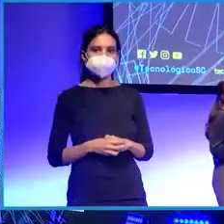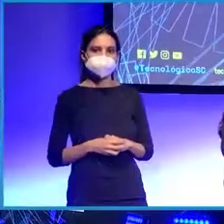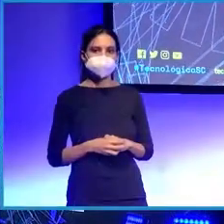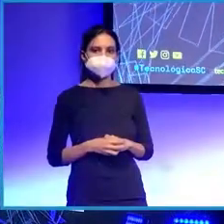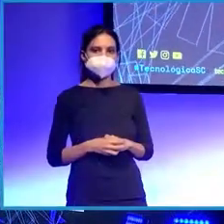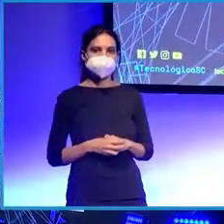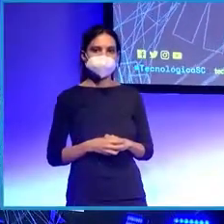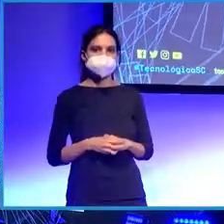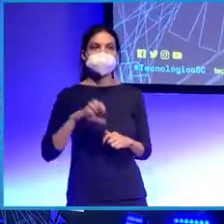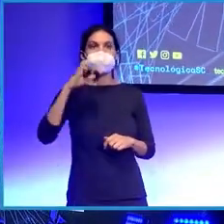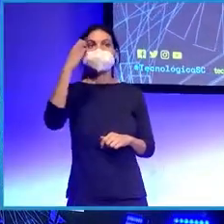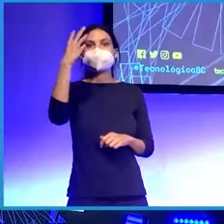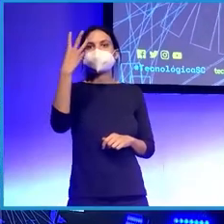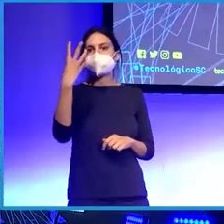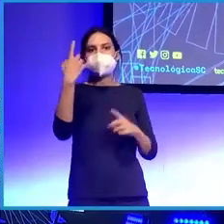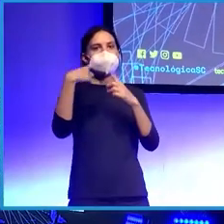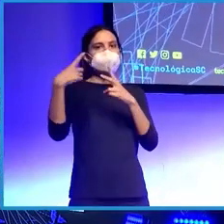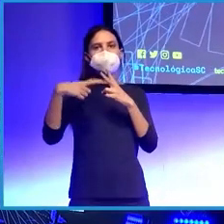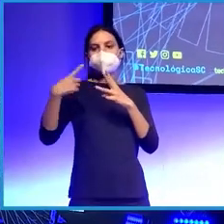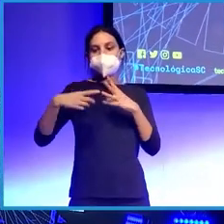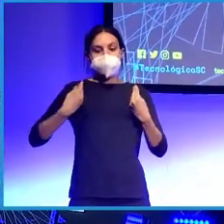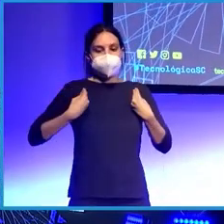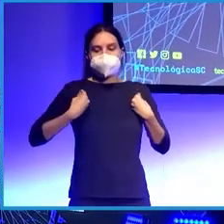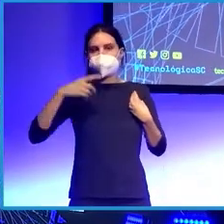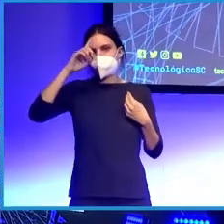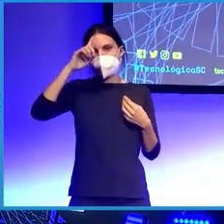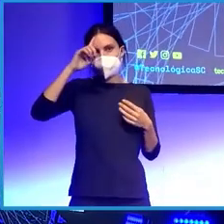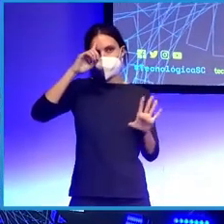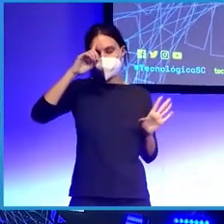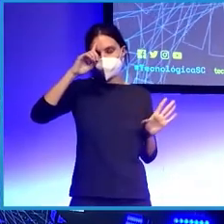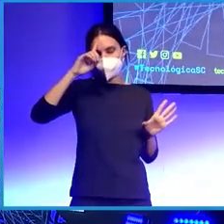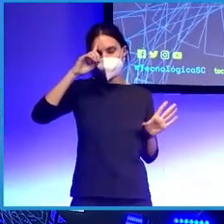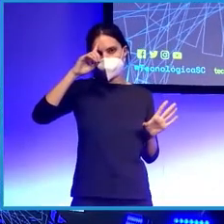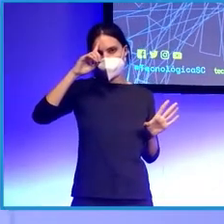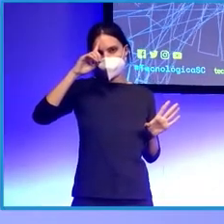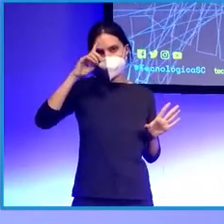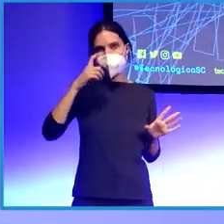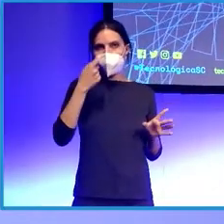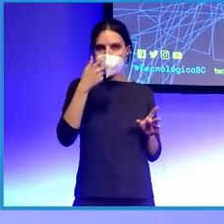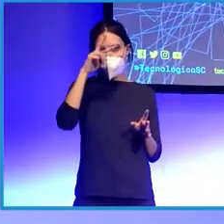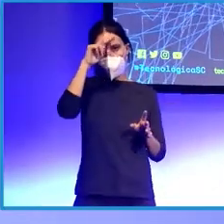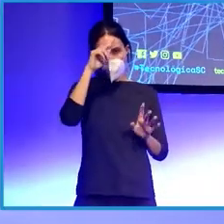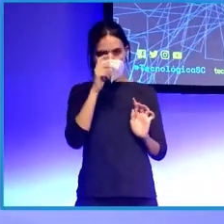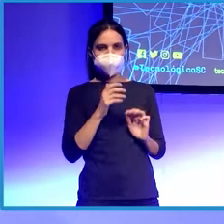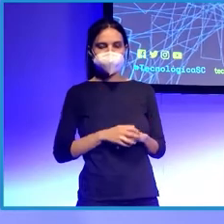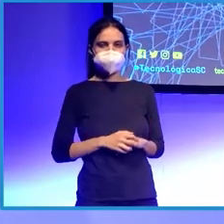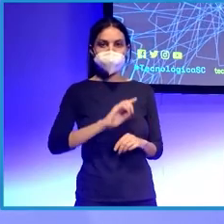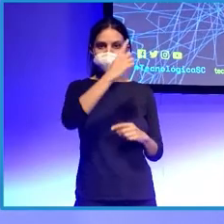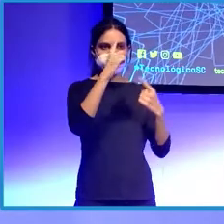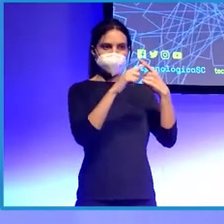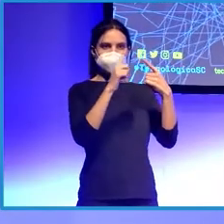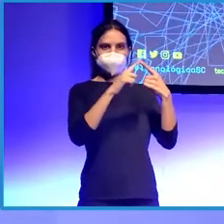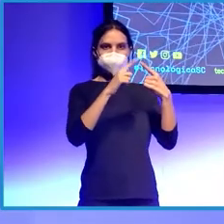hay tres enigmas en esta vida que no es que me quiten el sueño pero casi el primero de ellos es la